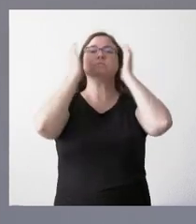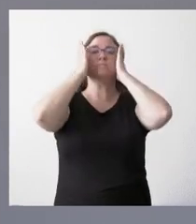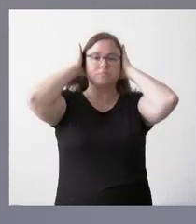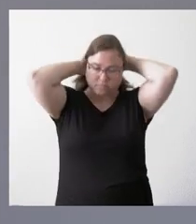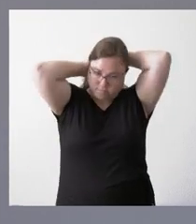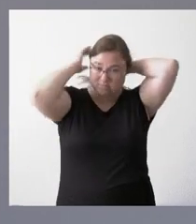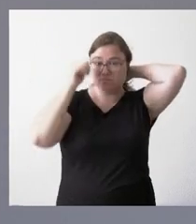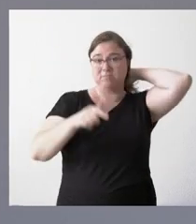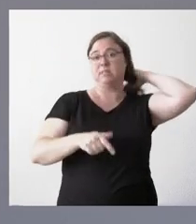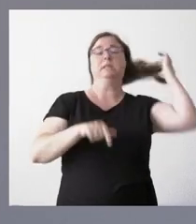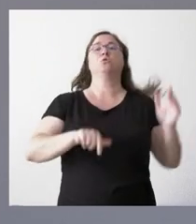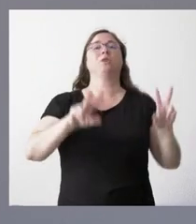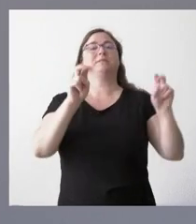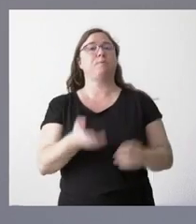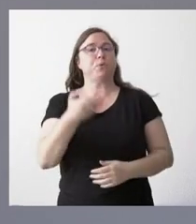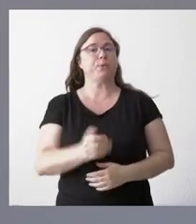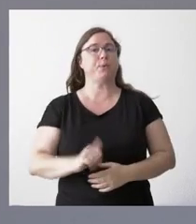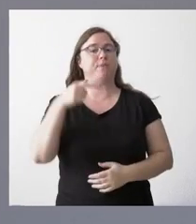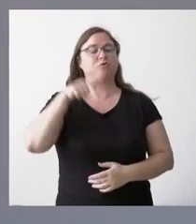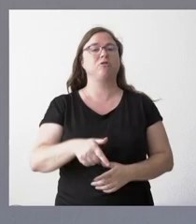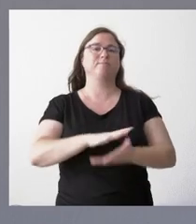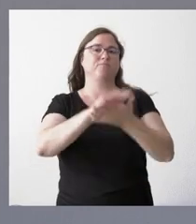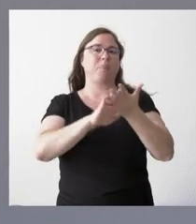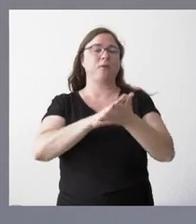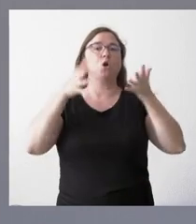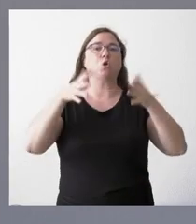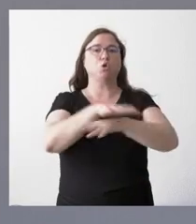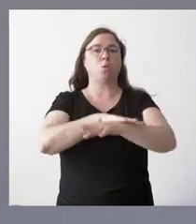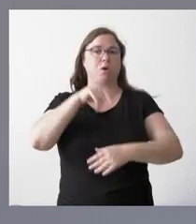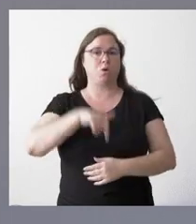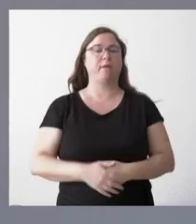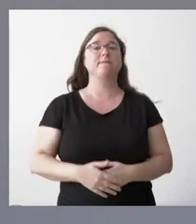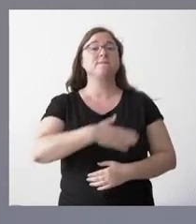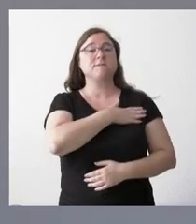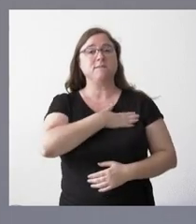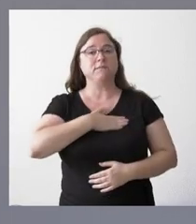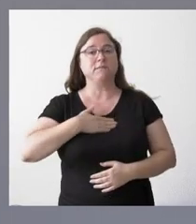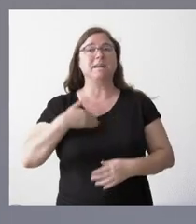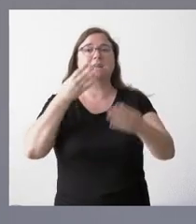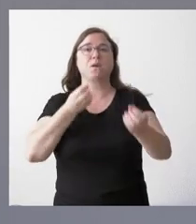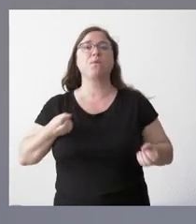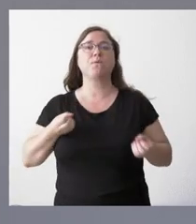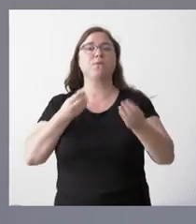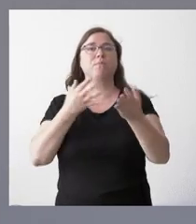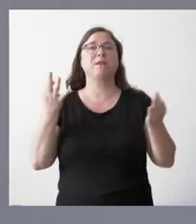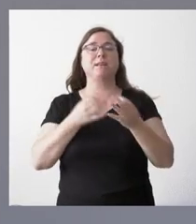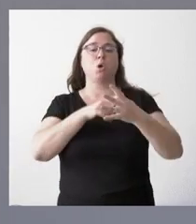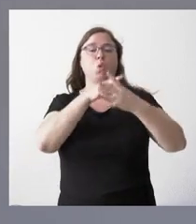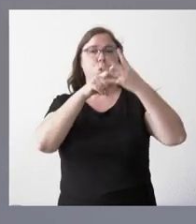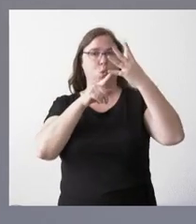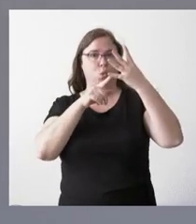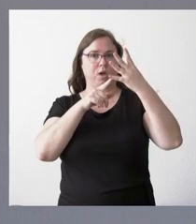más relevantes de lo que ha sido objeto de tratamiento en el Consejo de Gobierno. Sí queríamos informarles de 4